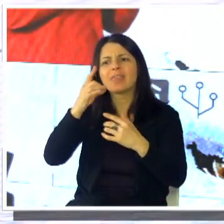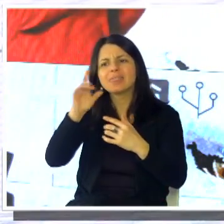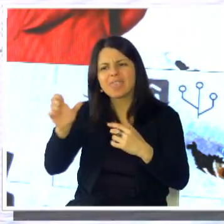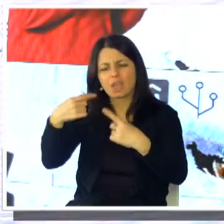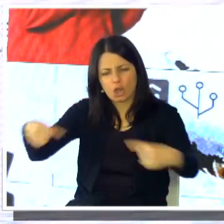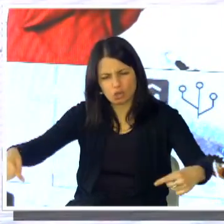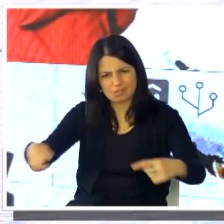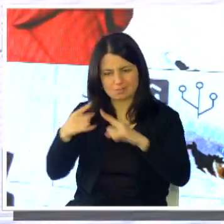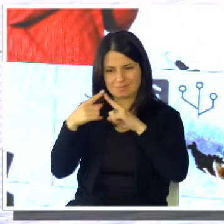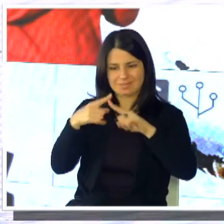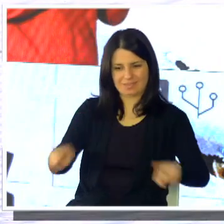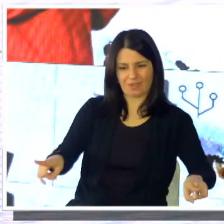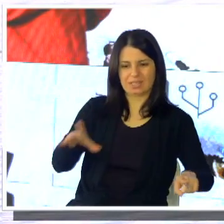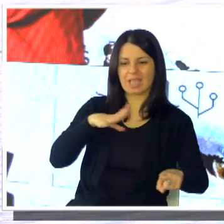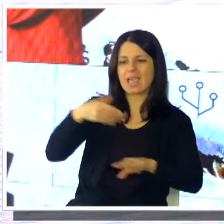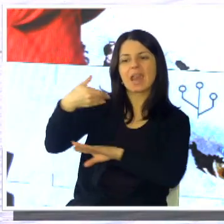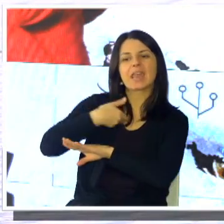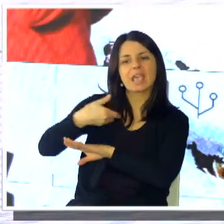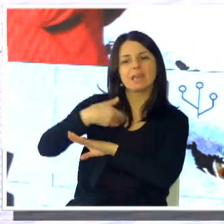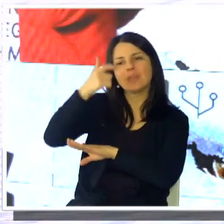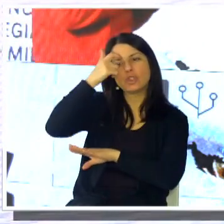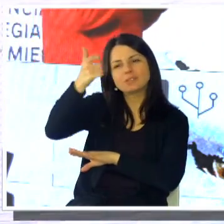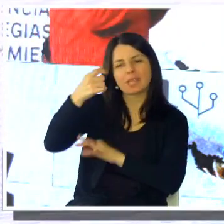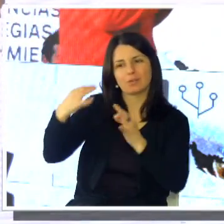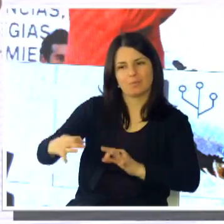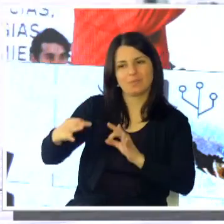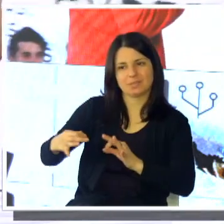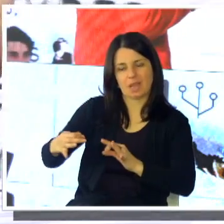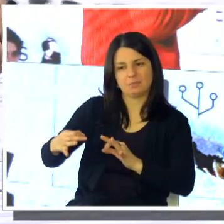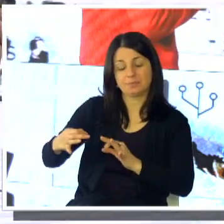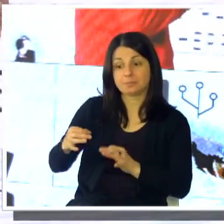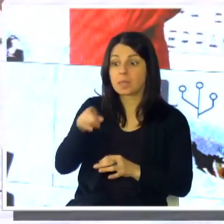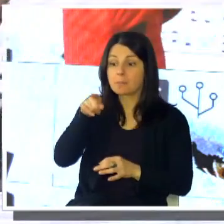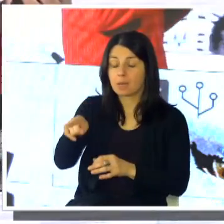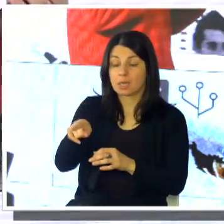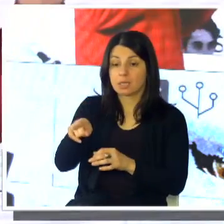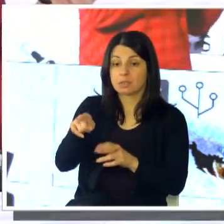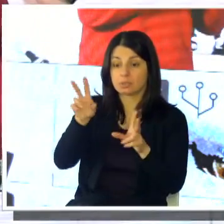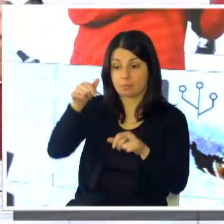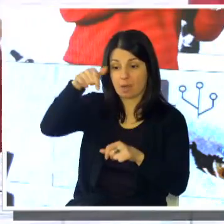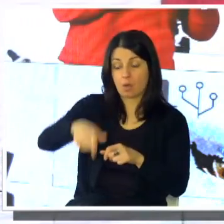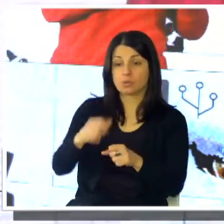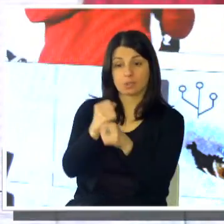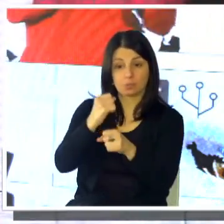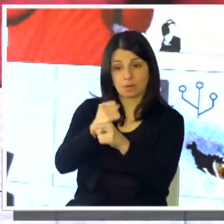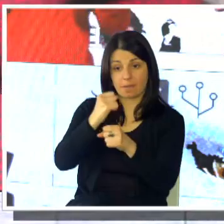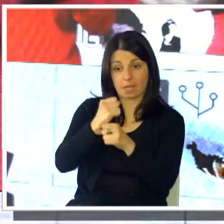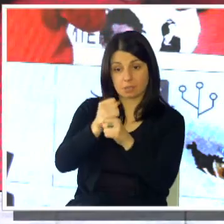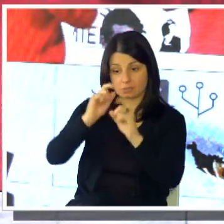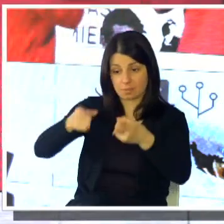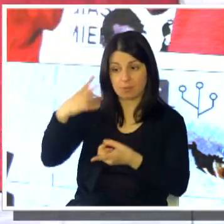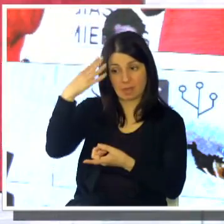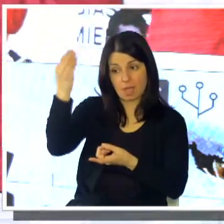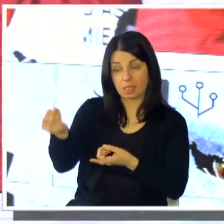es distinta, tiene otros requerimientos técnicos. Y para eso, hoy estamos trabajando también en